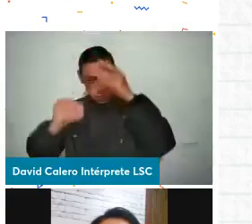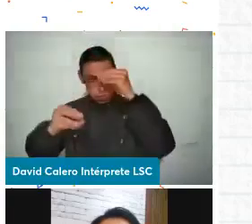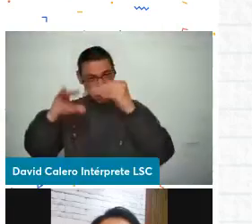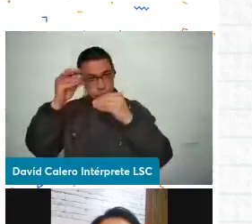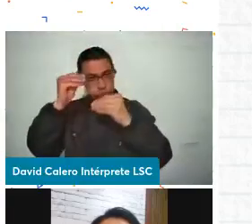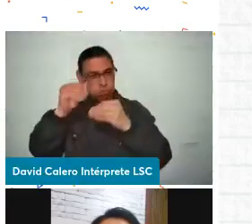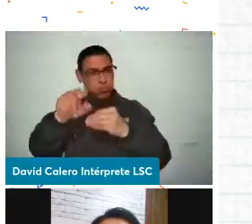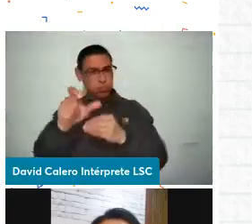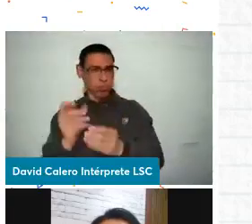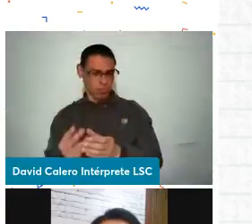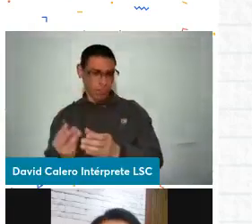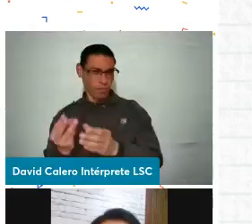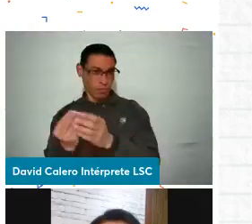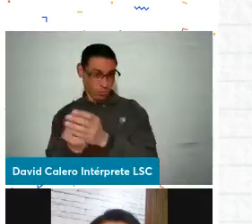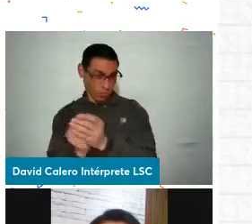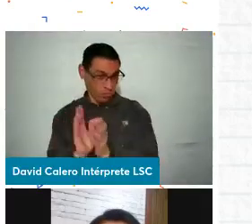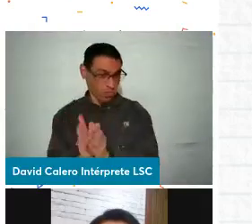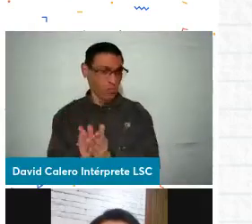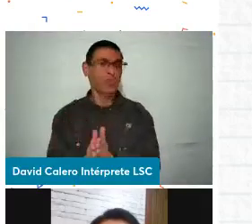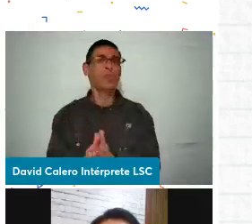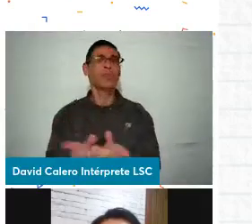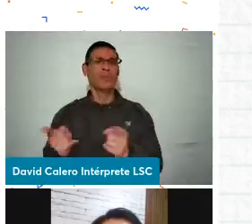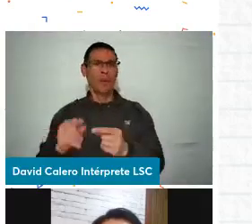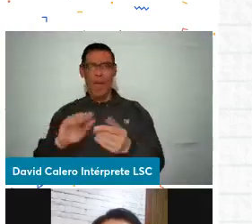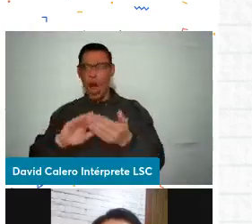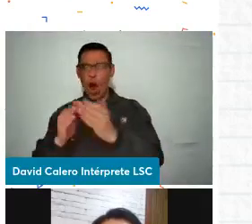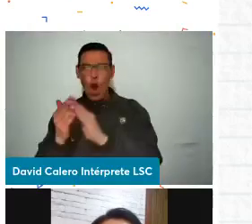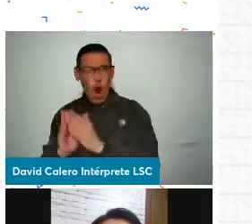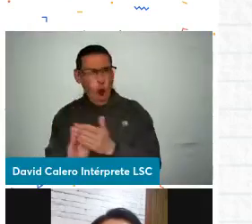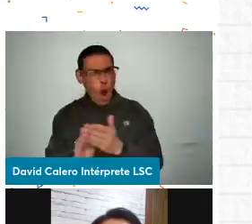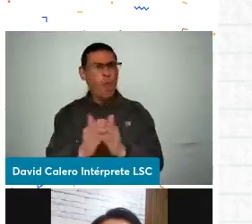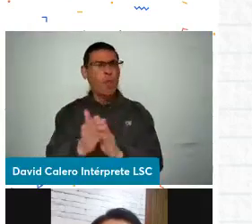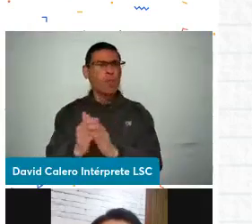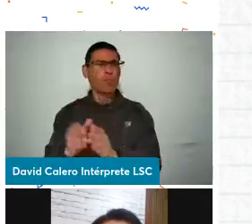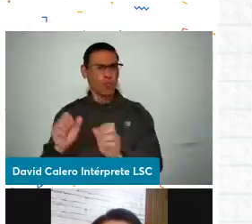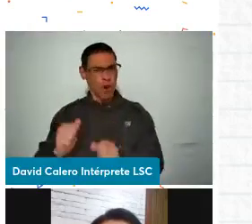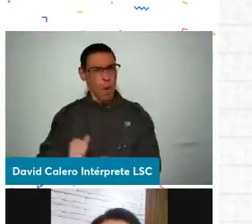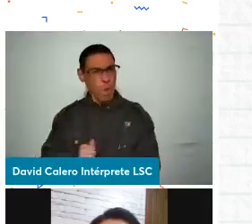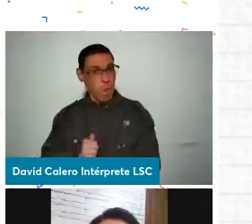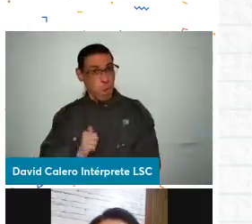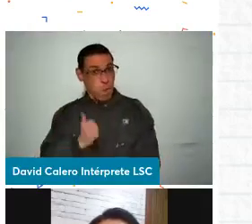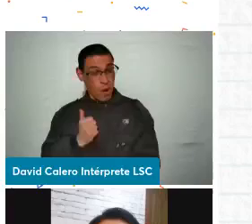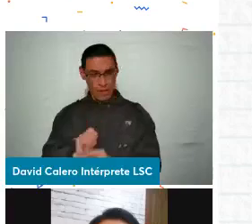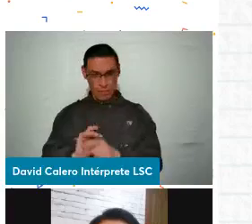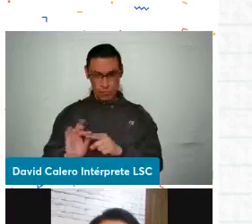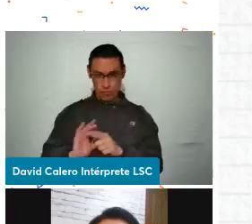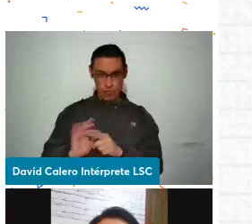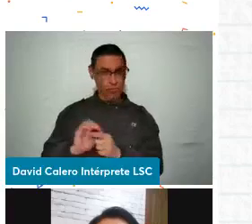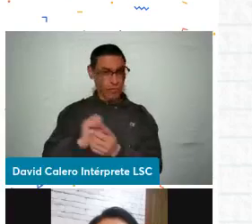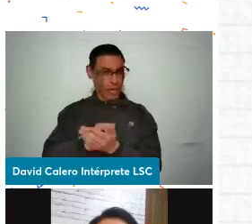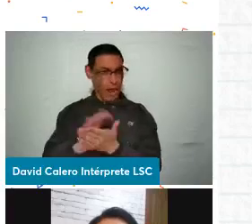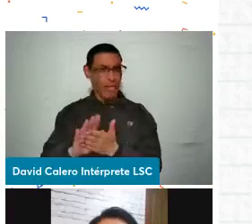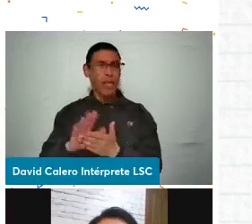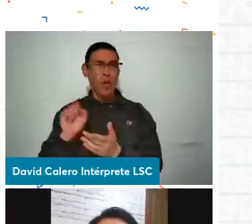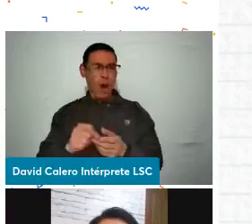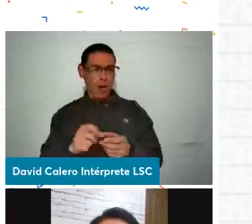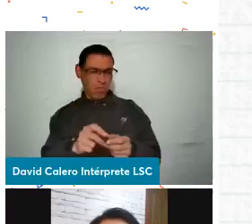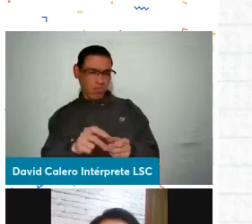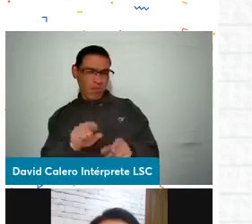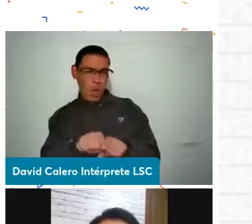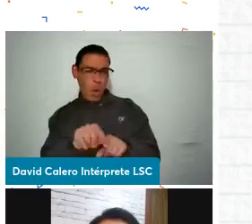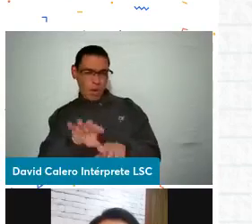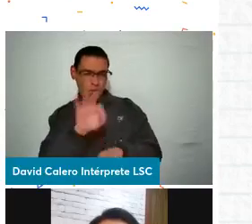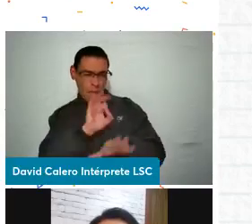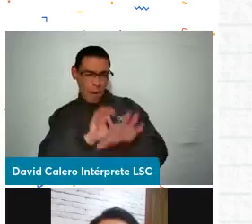y de nuestra comunidad en general. De allí podemos extraer diferentes temáticas,